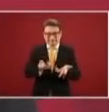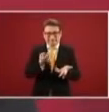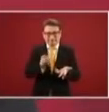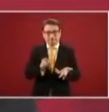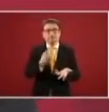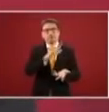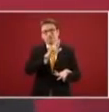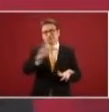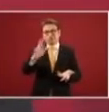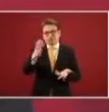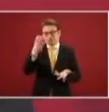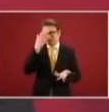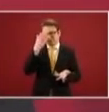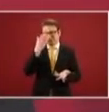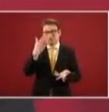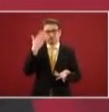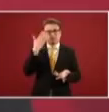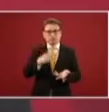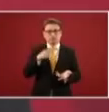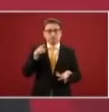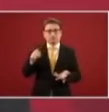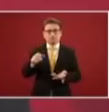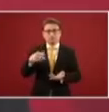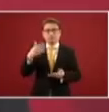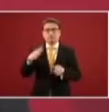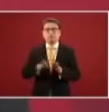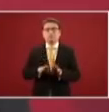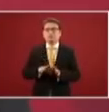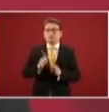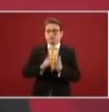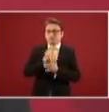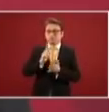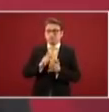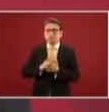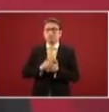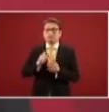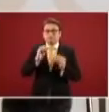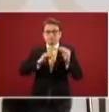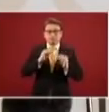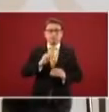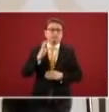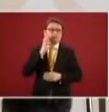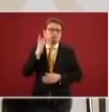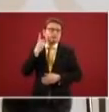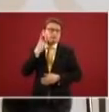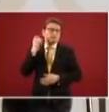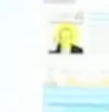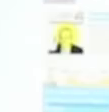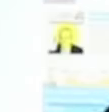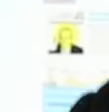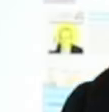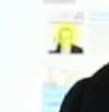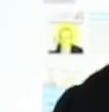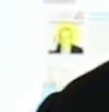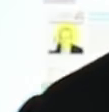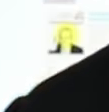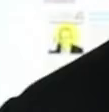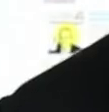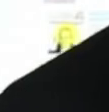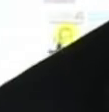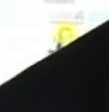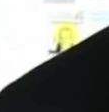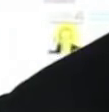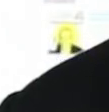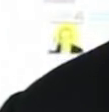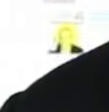2 vacas, la gente, de ese nivel. ¿Pero acaso la violencia es el tema en el que el mandatario se muestra